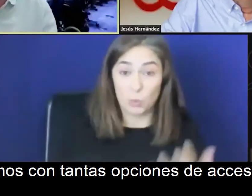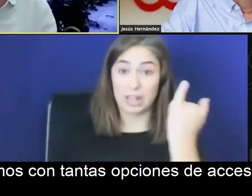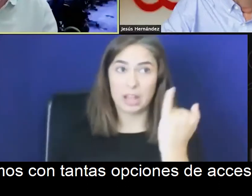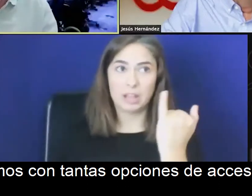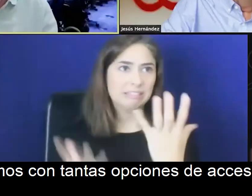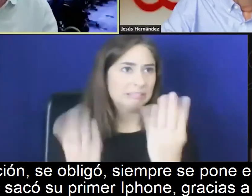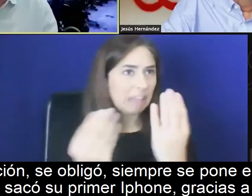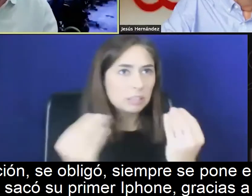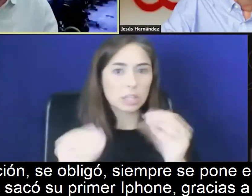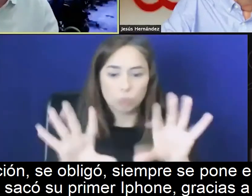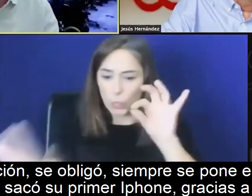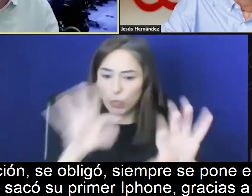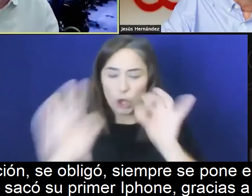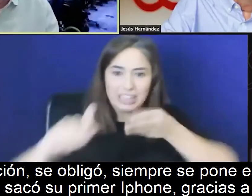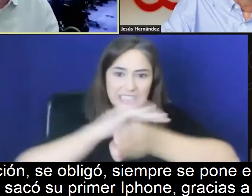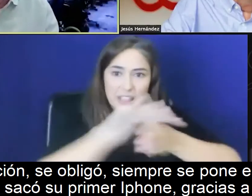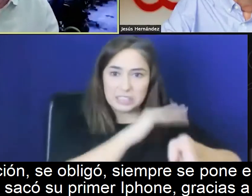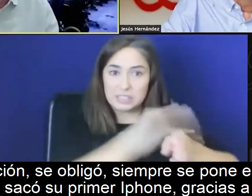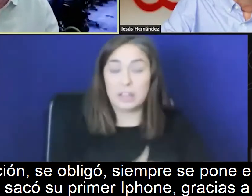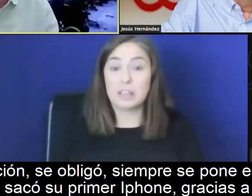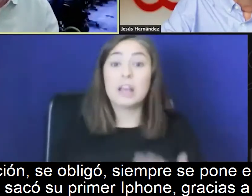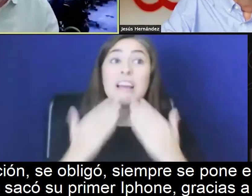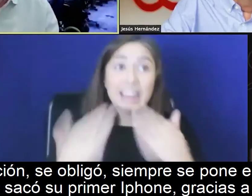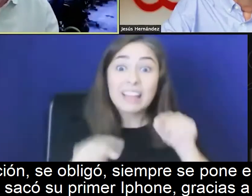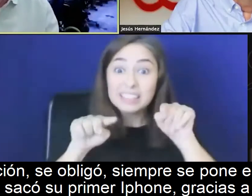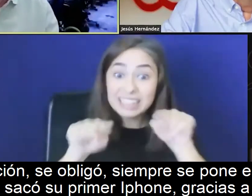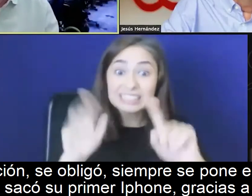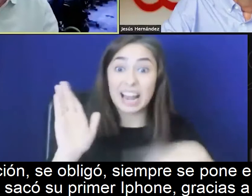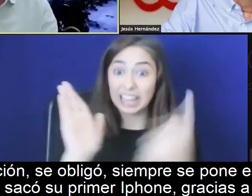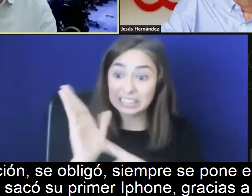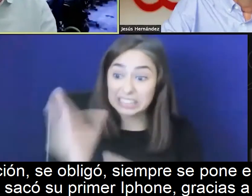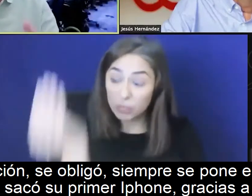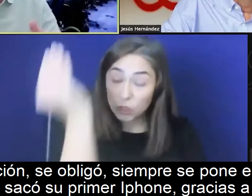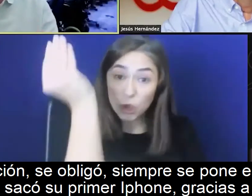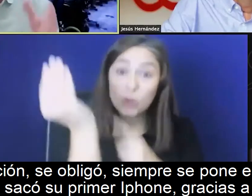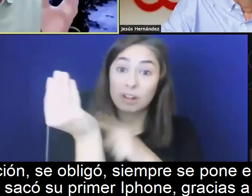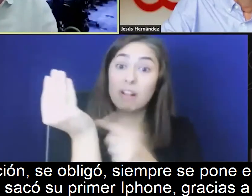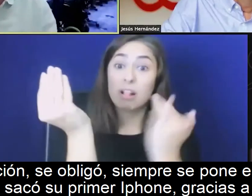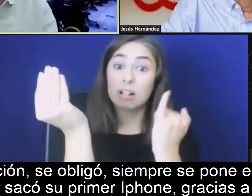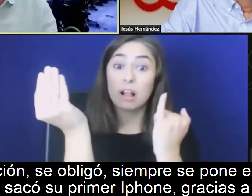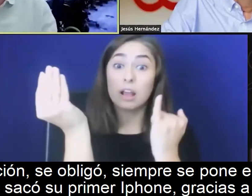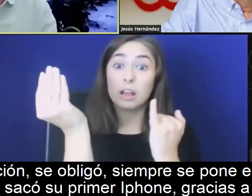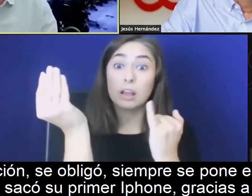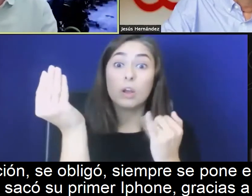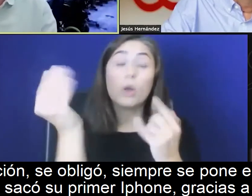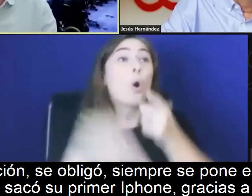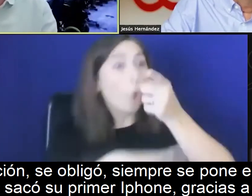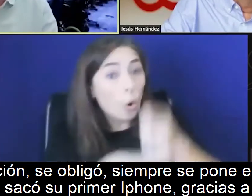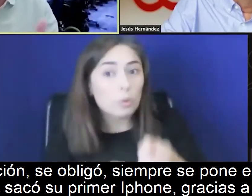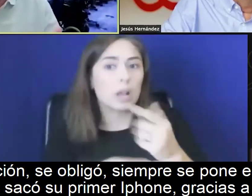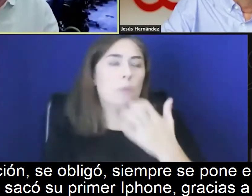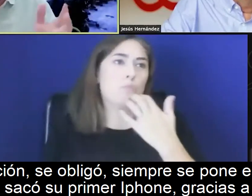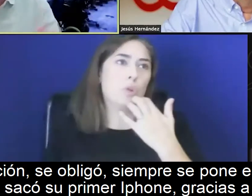opciones de accesibilidad. Porque al tener esa legislación, se obligó a, por ejemplo, siempre se pone más o menos el mismo